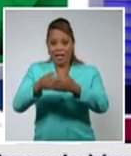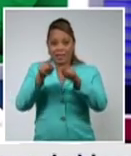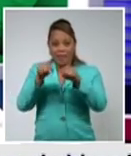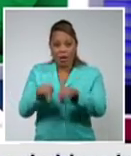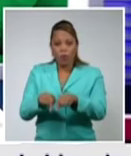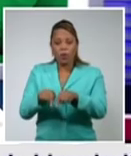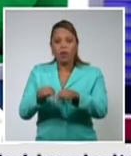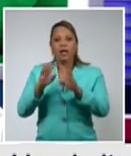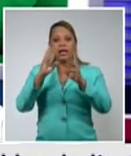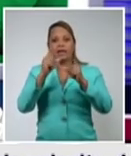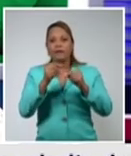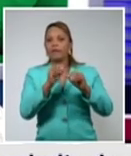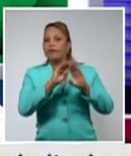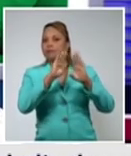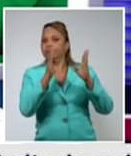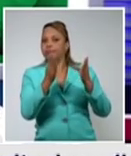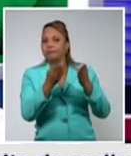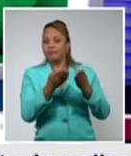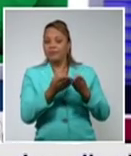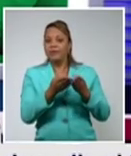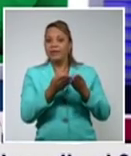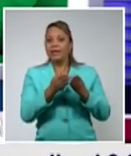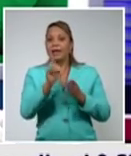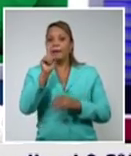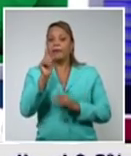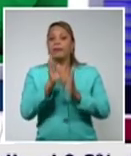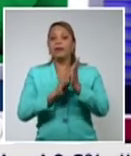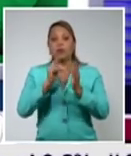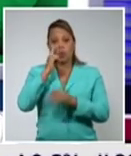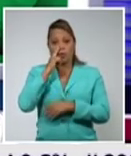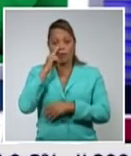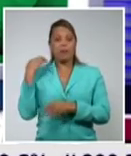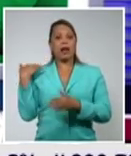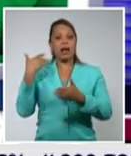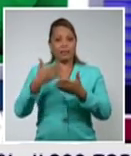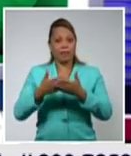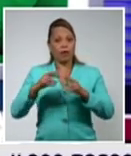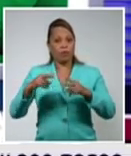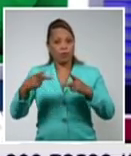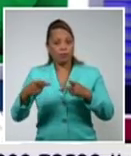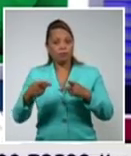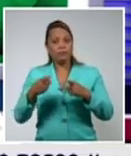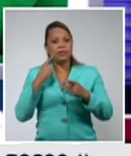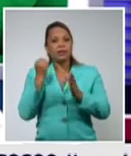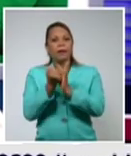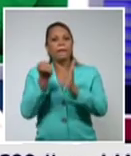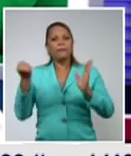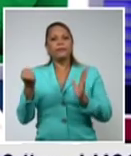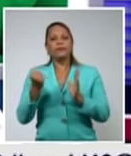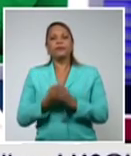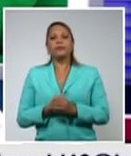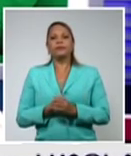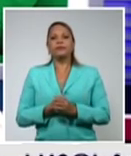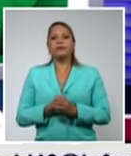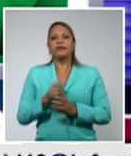el acumulado, del 1 de noviembre a la fecha, se han diagnosticado